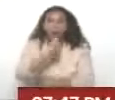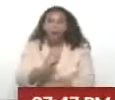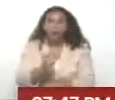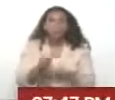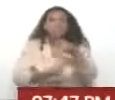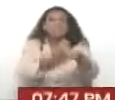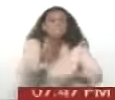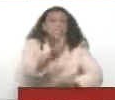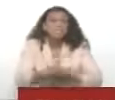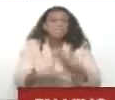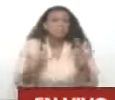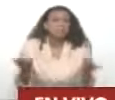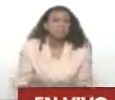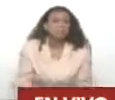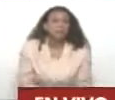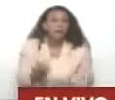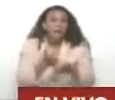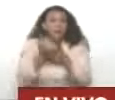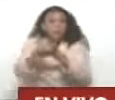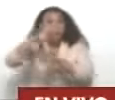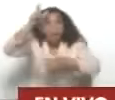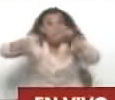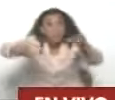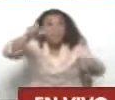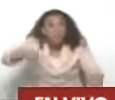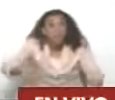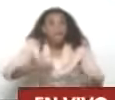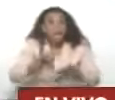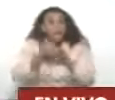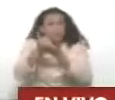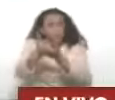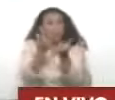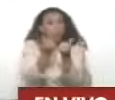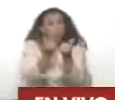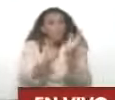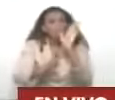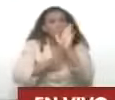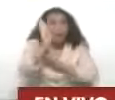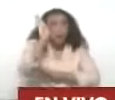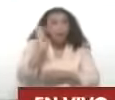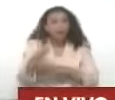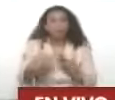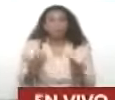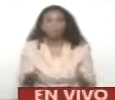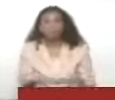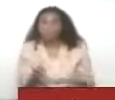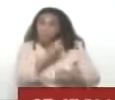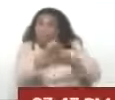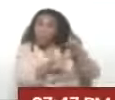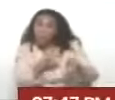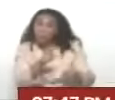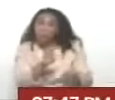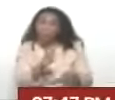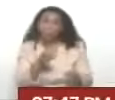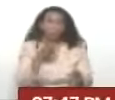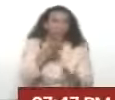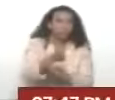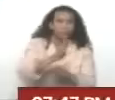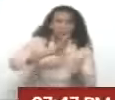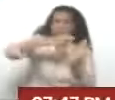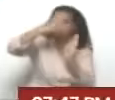hicieron? ¿Ayudaron al pueblo? ¿Ayudaron la economía? Se fueron a atacar la